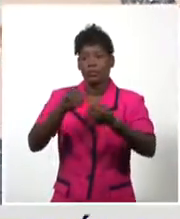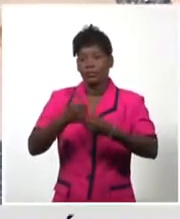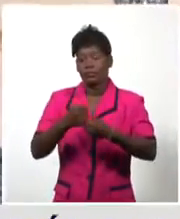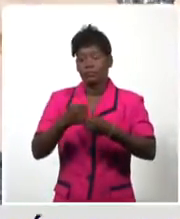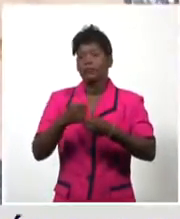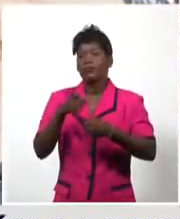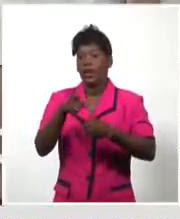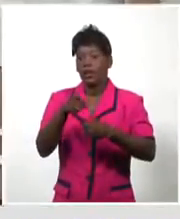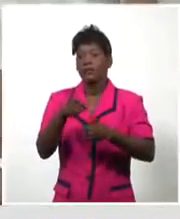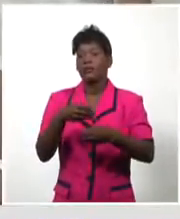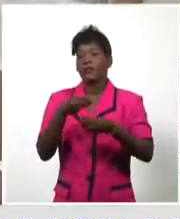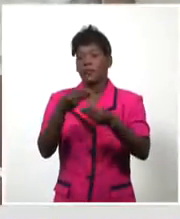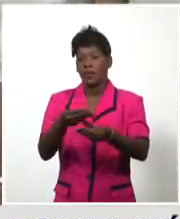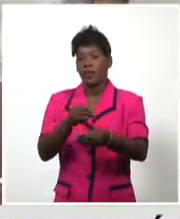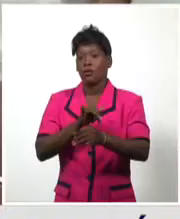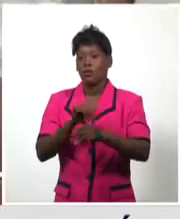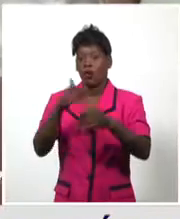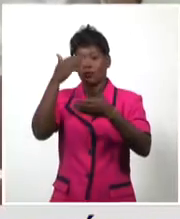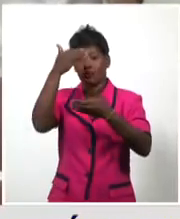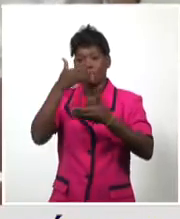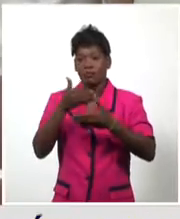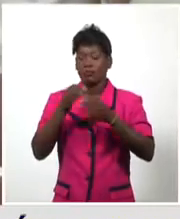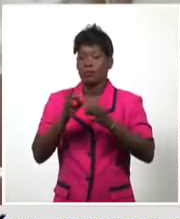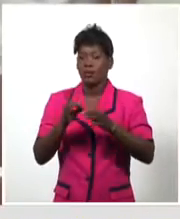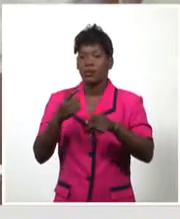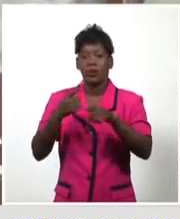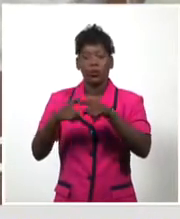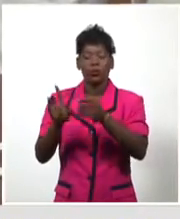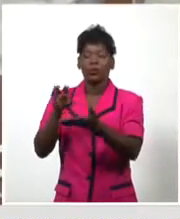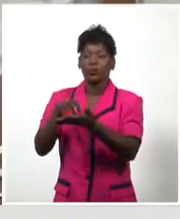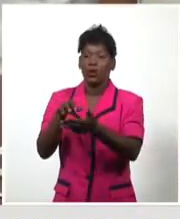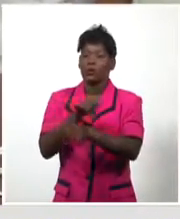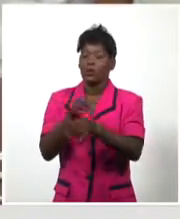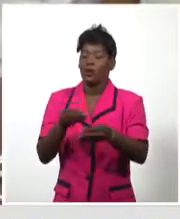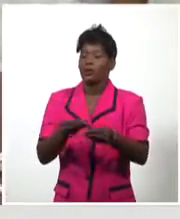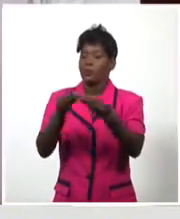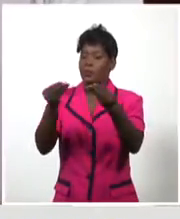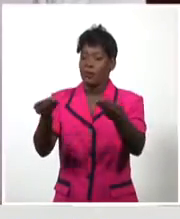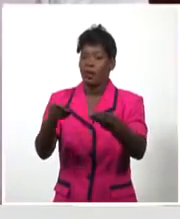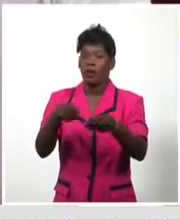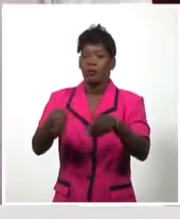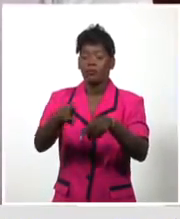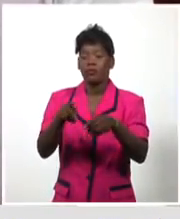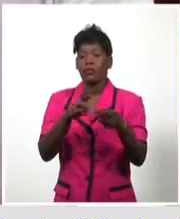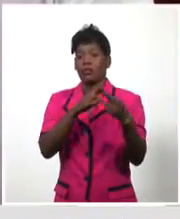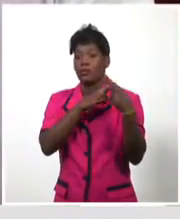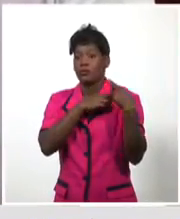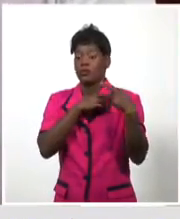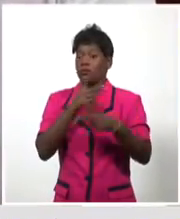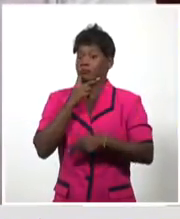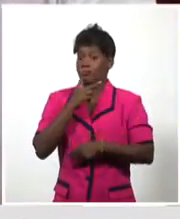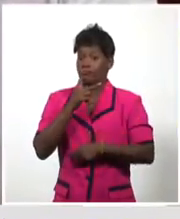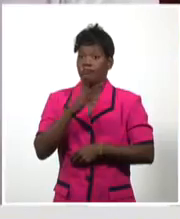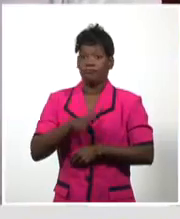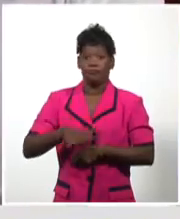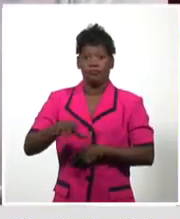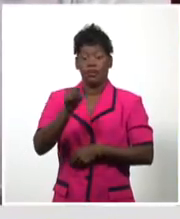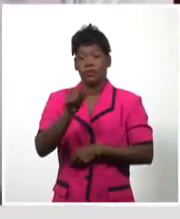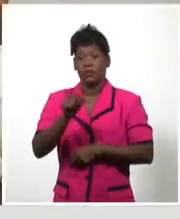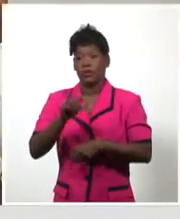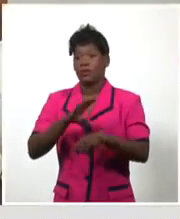Hospital Clínico Quirúrgico Juan Bruno Sayas, cuyo equipo asistencial asume la responsabilidad de atender la mayoría de los servicios generales